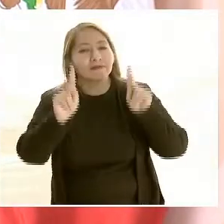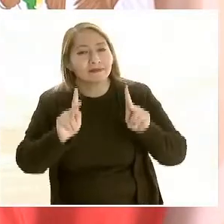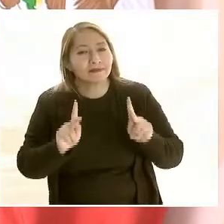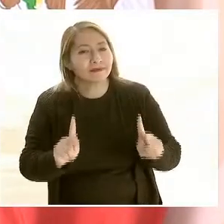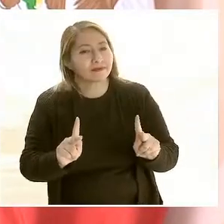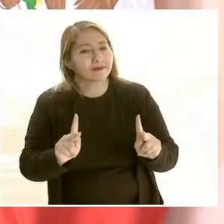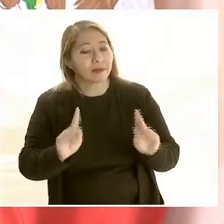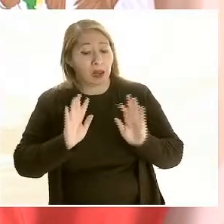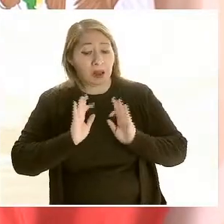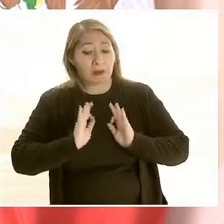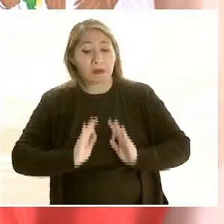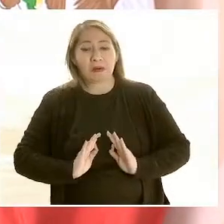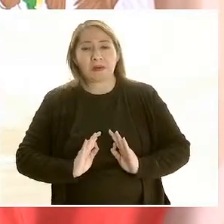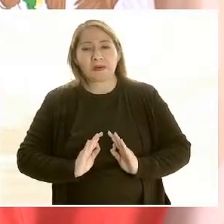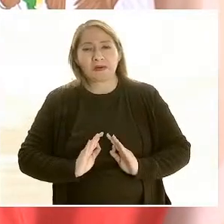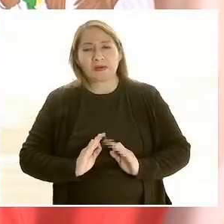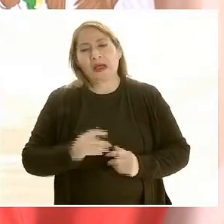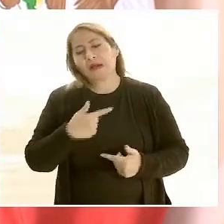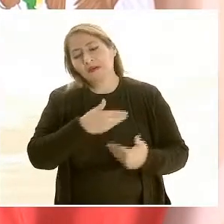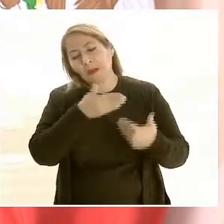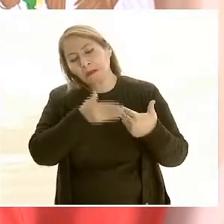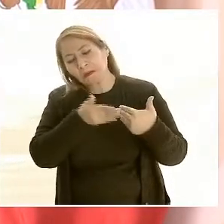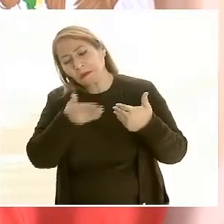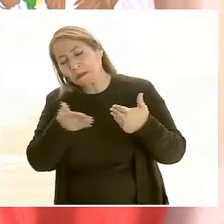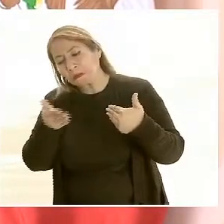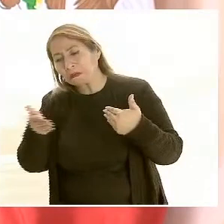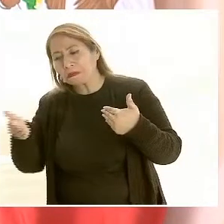Y esto es lo que hemos venido haciendo